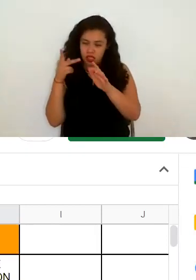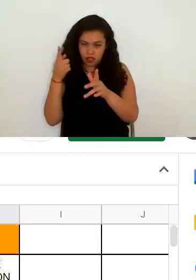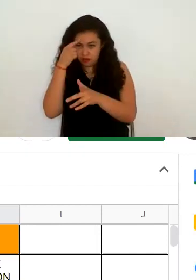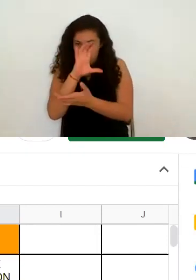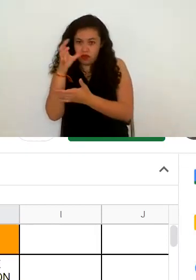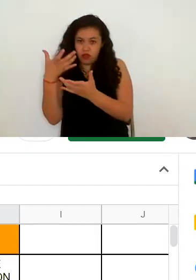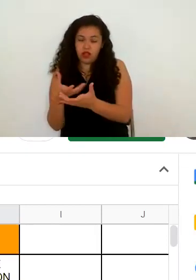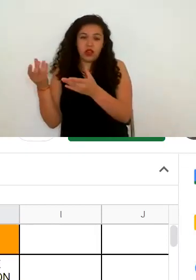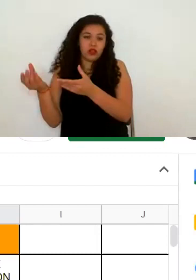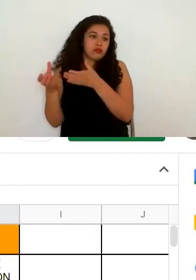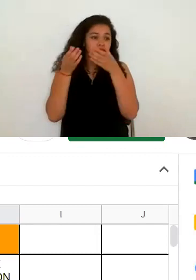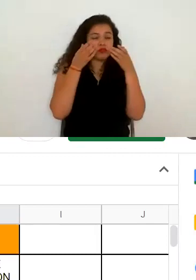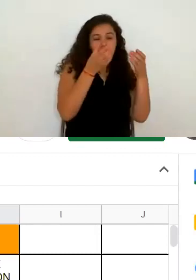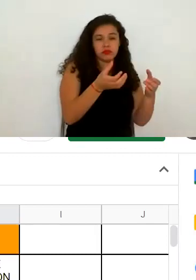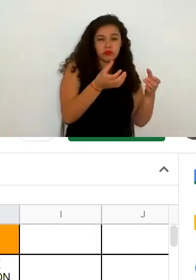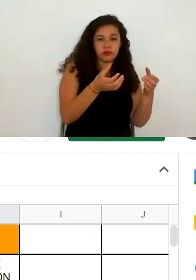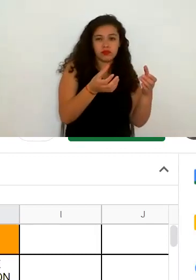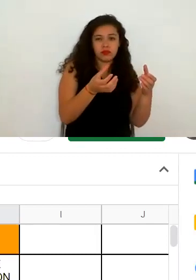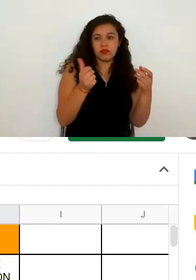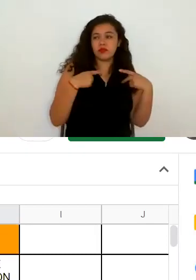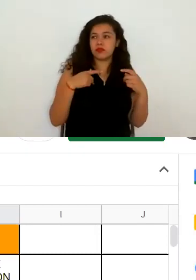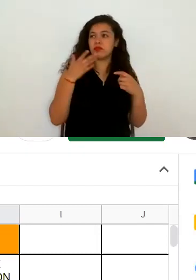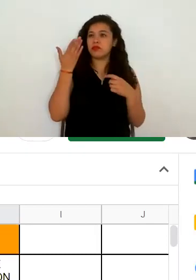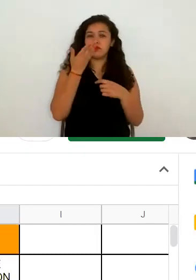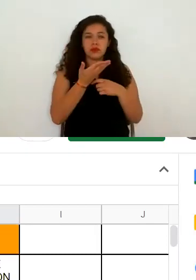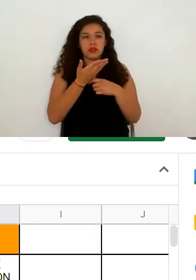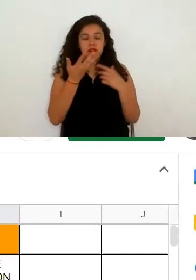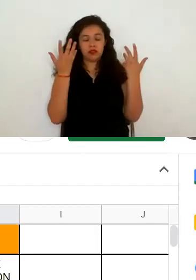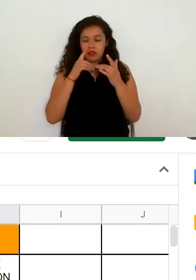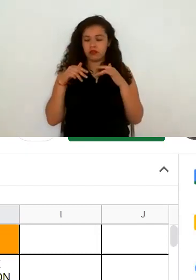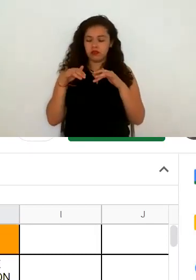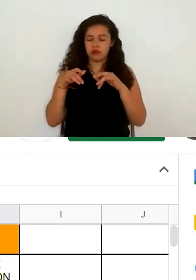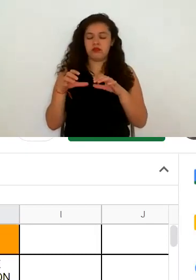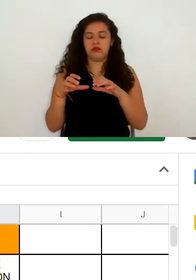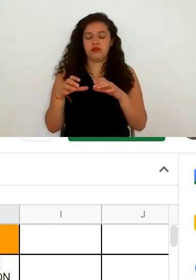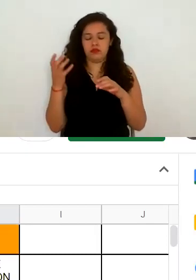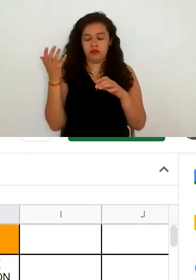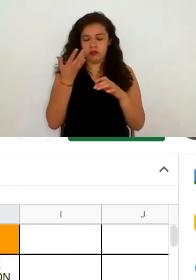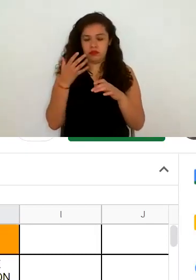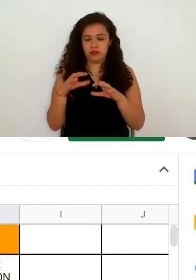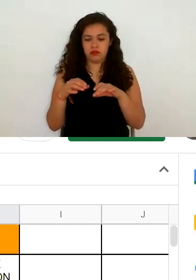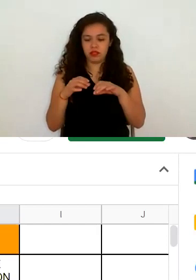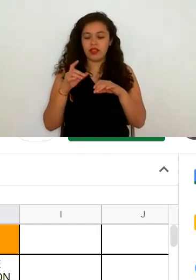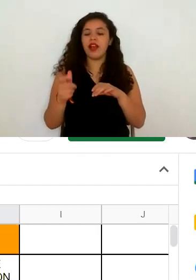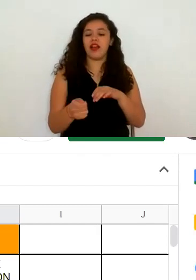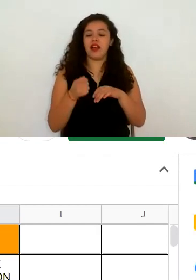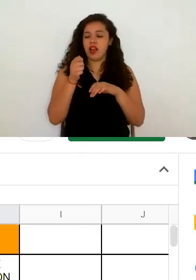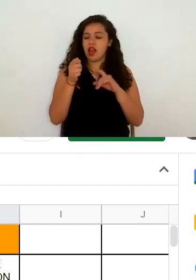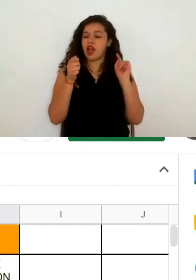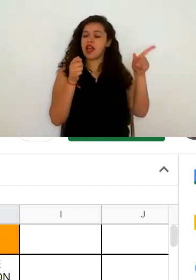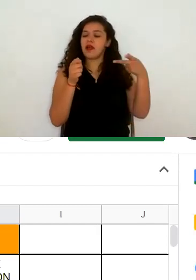contratación y piden el expediente de Leslie, vamos a la caja y dicen, ¡ay, no está el expediente! Pues tenemos la evidencia de